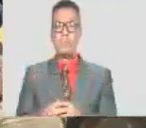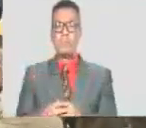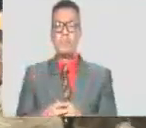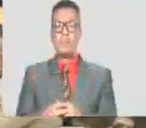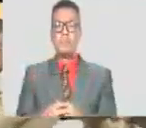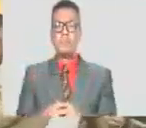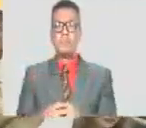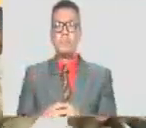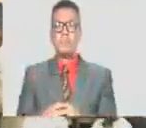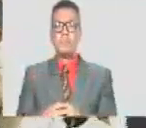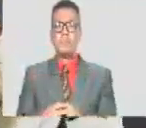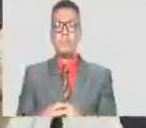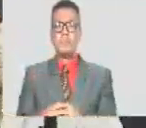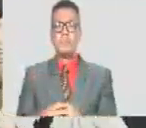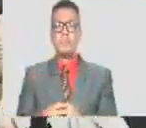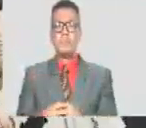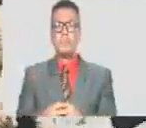Perdón.